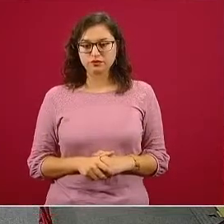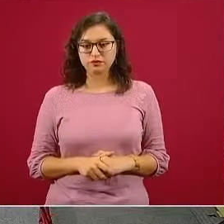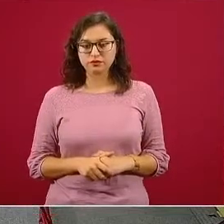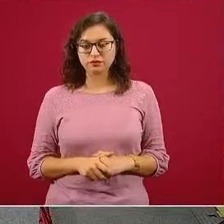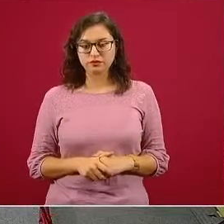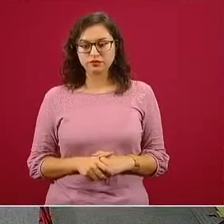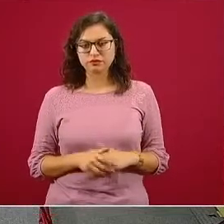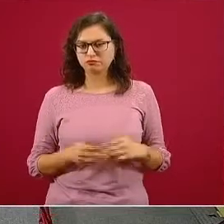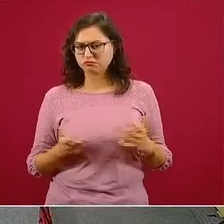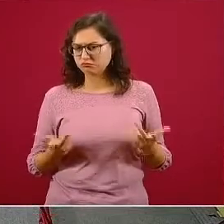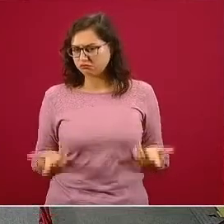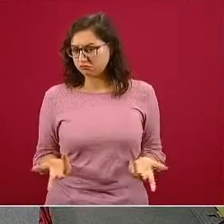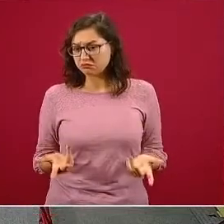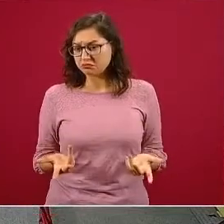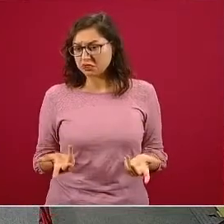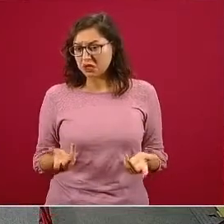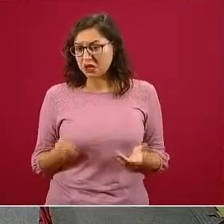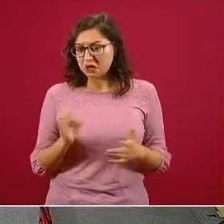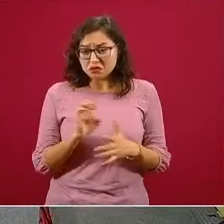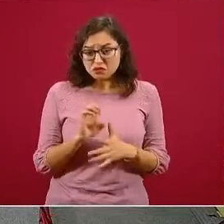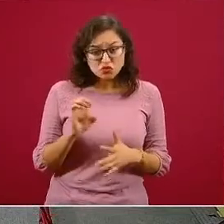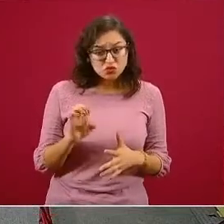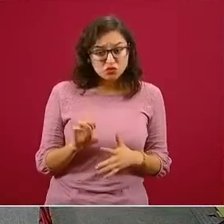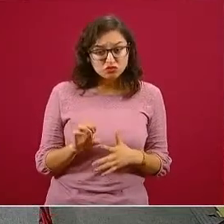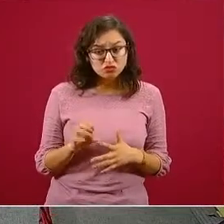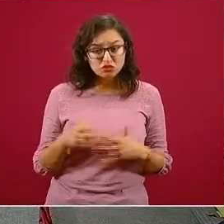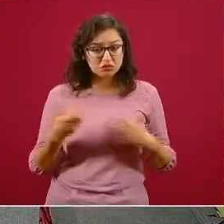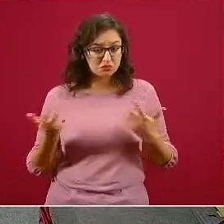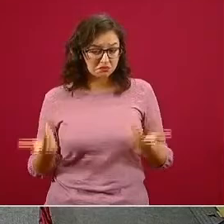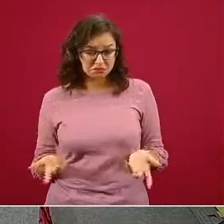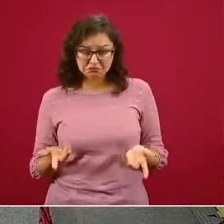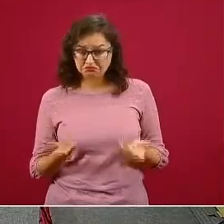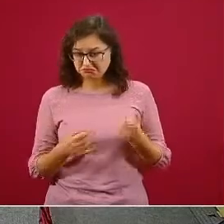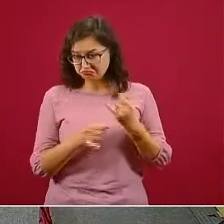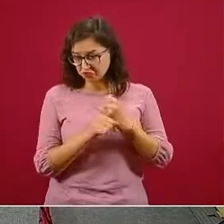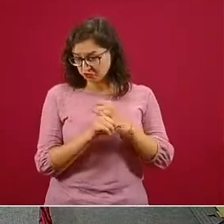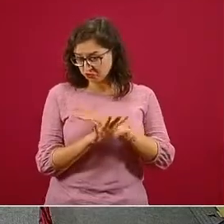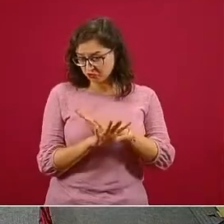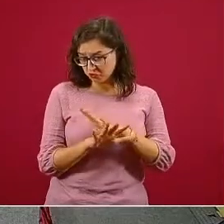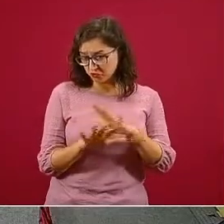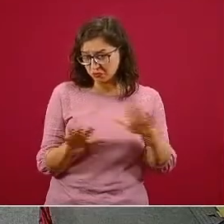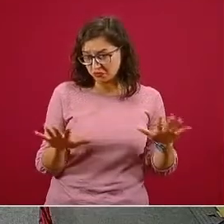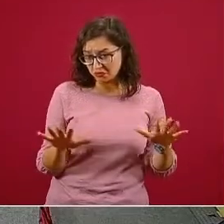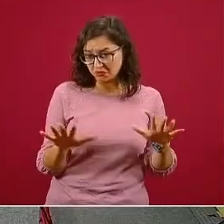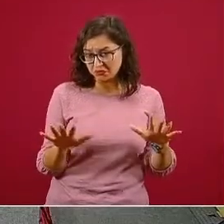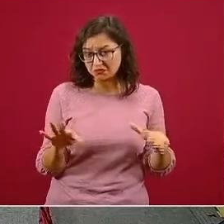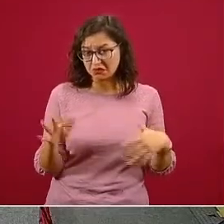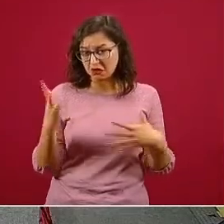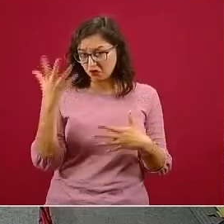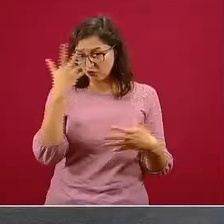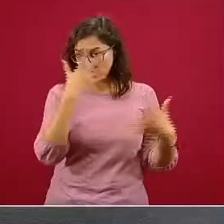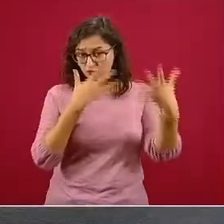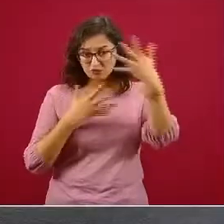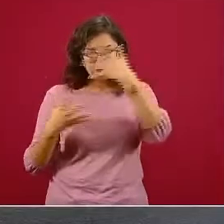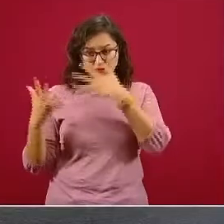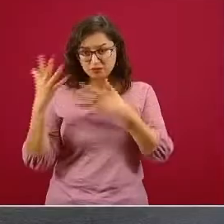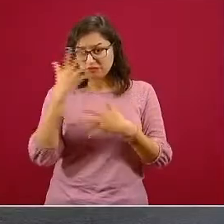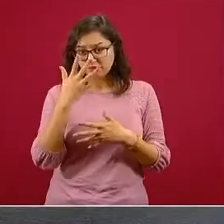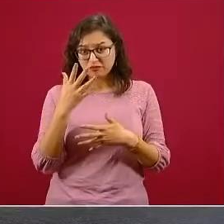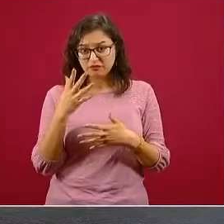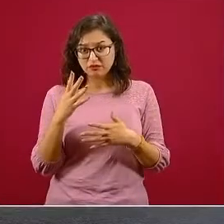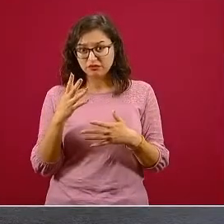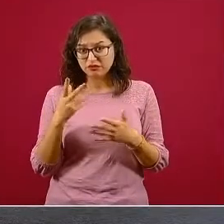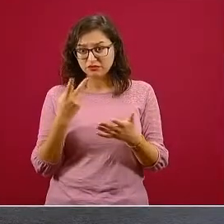Para cerrar la pregunta, entonces, ¿ya no habría temor de que si presenta la información hubiera malos entendidos de que tiene que multiplicarse